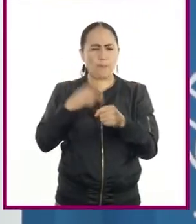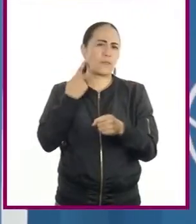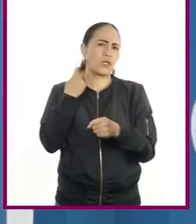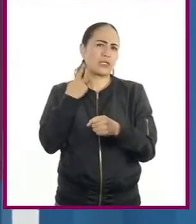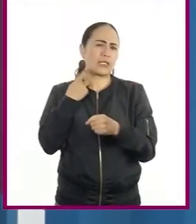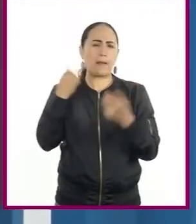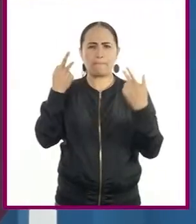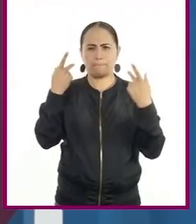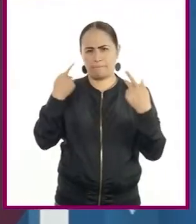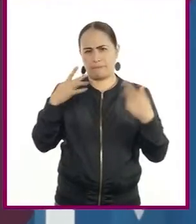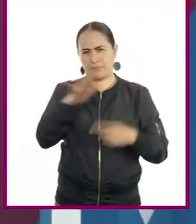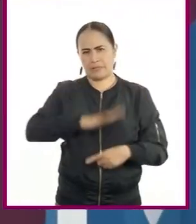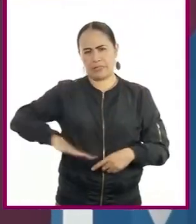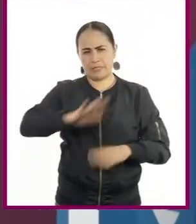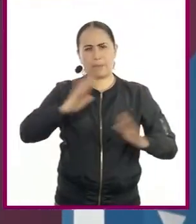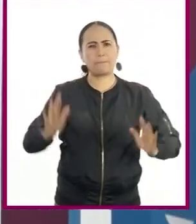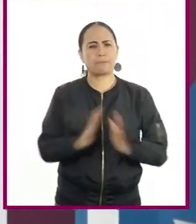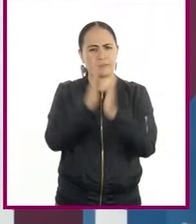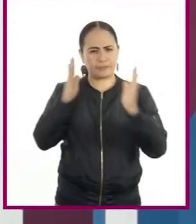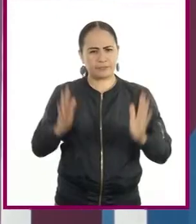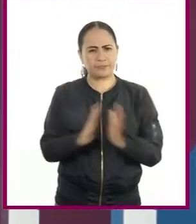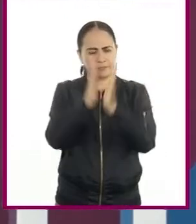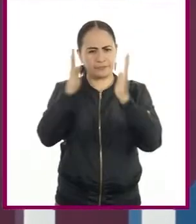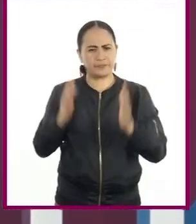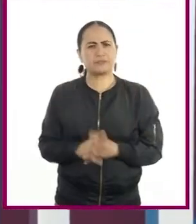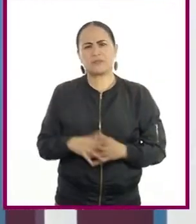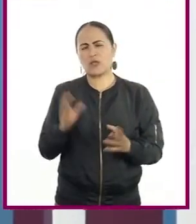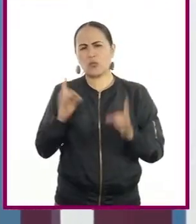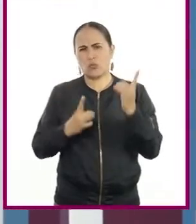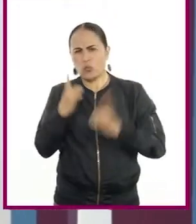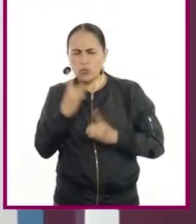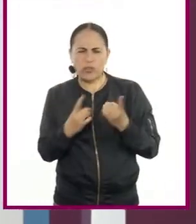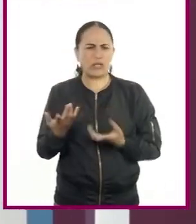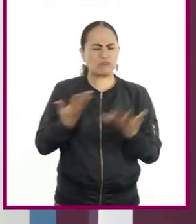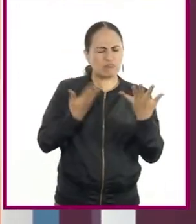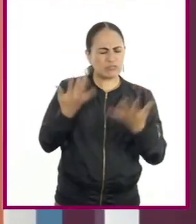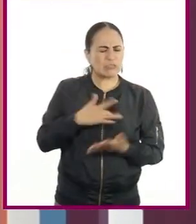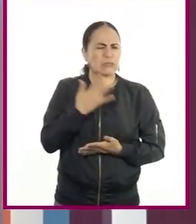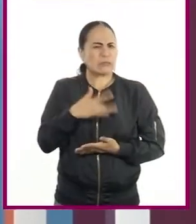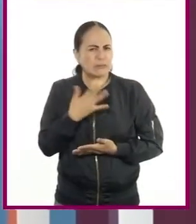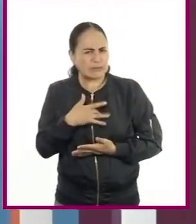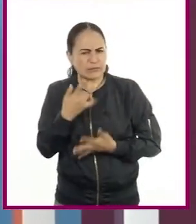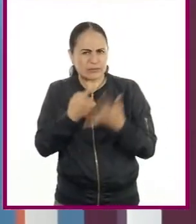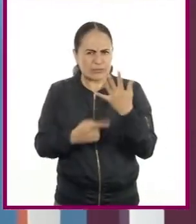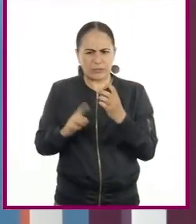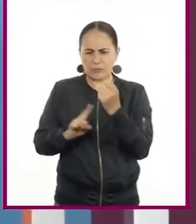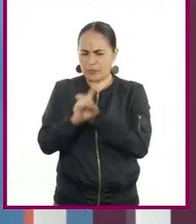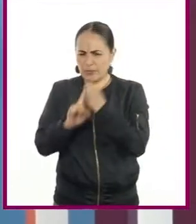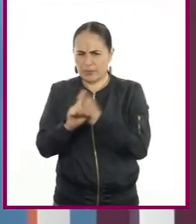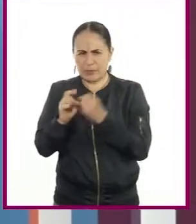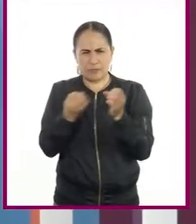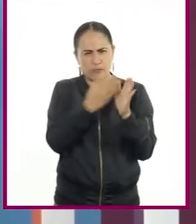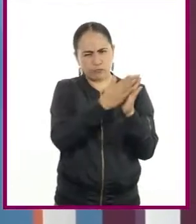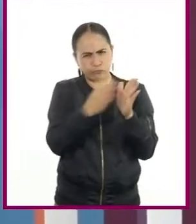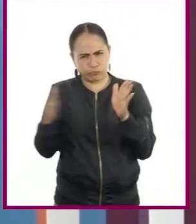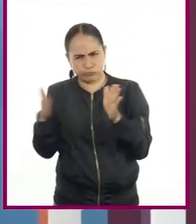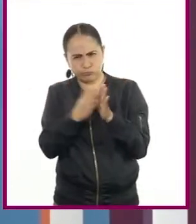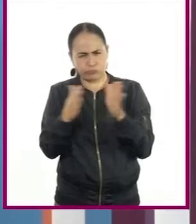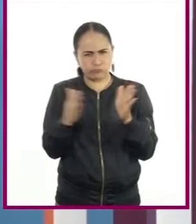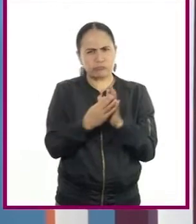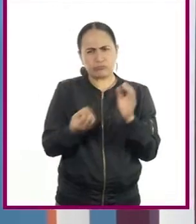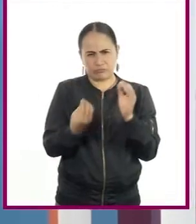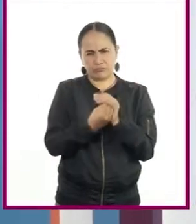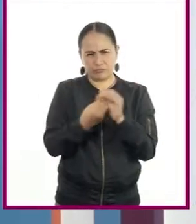democrático. Registren dudas, inquietudes o dificultades que surjan a lo largo de la sesión.